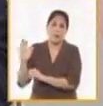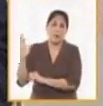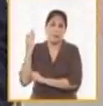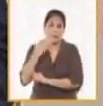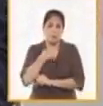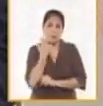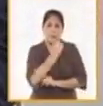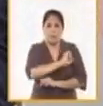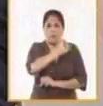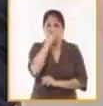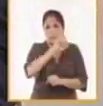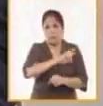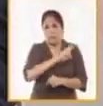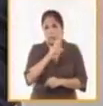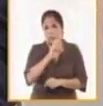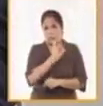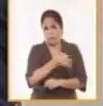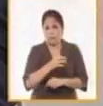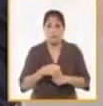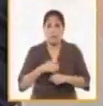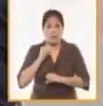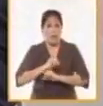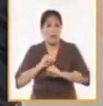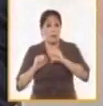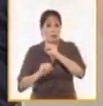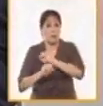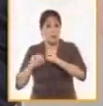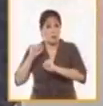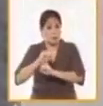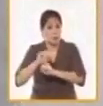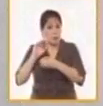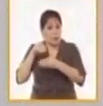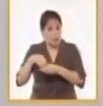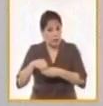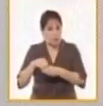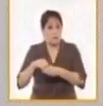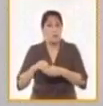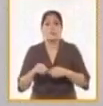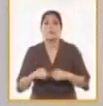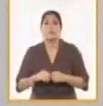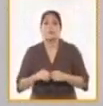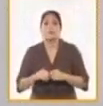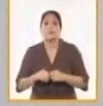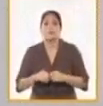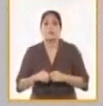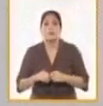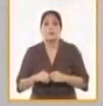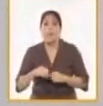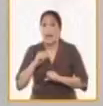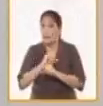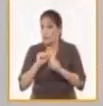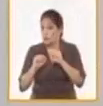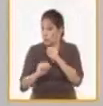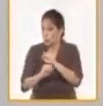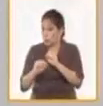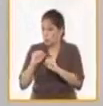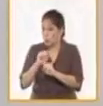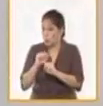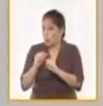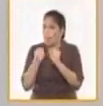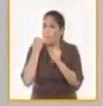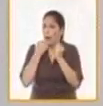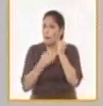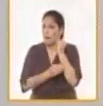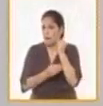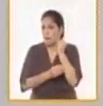la estructura de las fuerzas bolivarianas, políticas bolivarianas, se consolidó más aún,